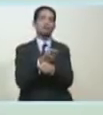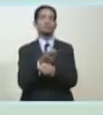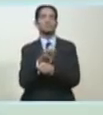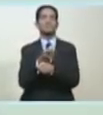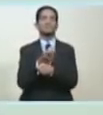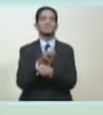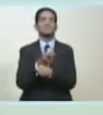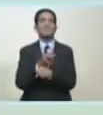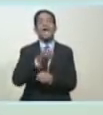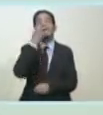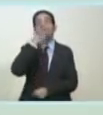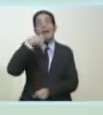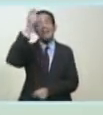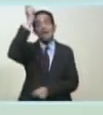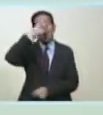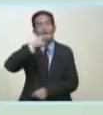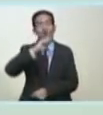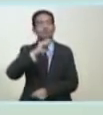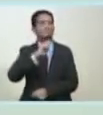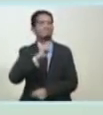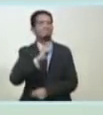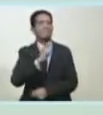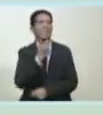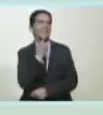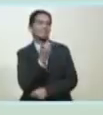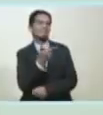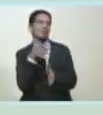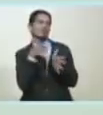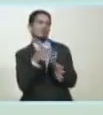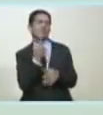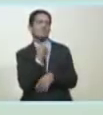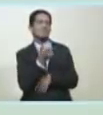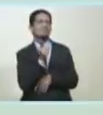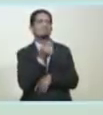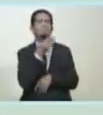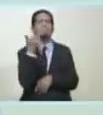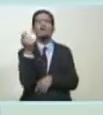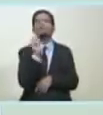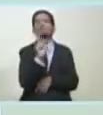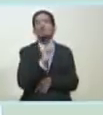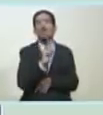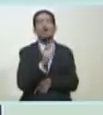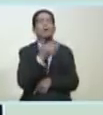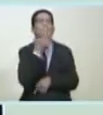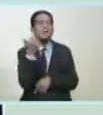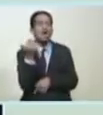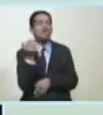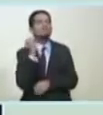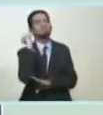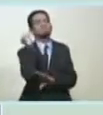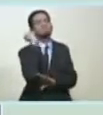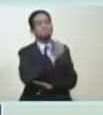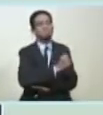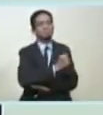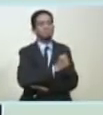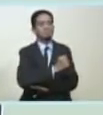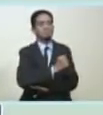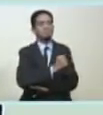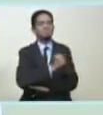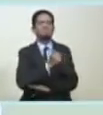Henry Falcón fue matar el proceso electoral para tapar su derrota,